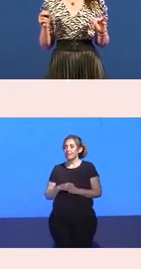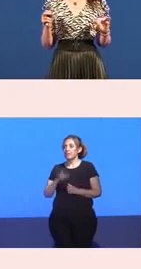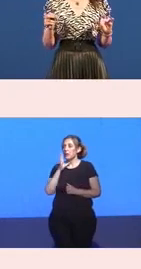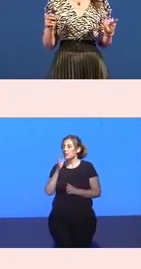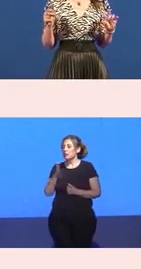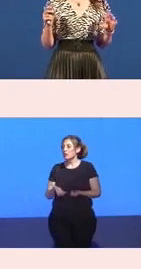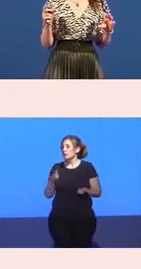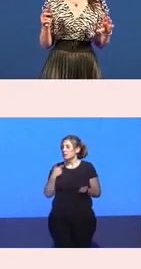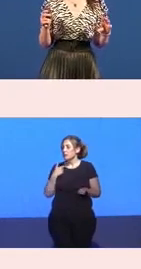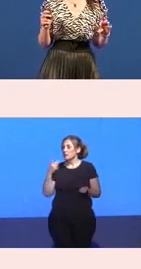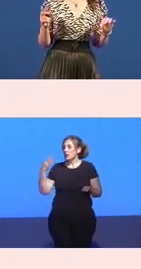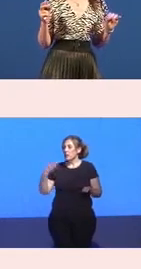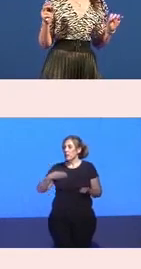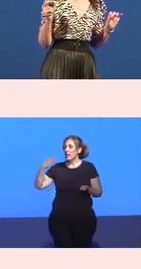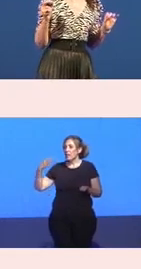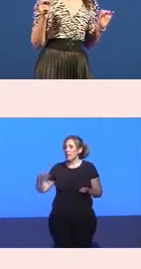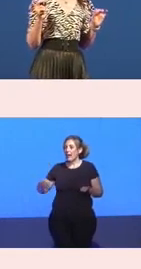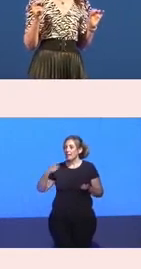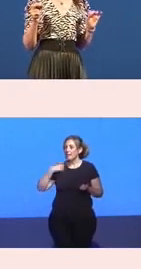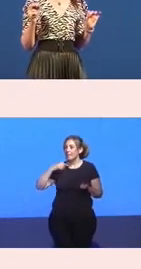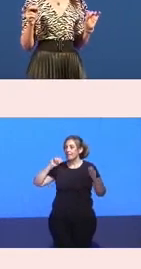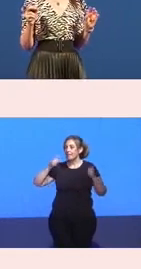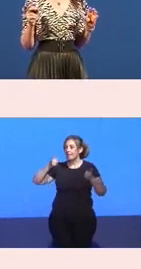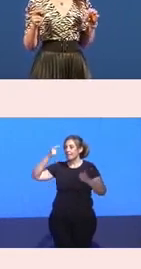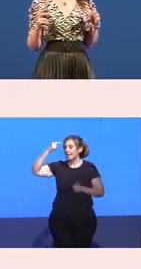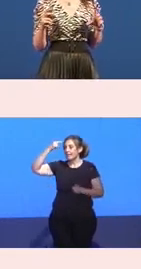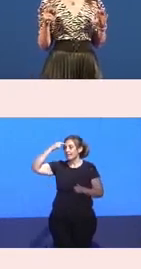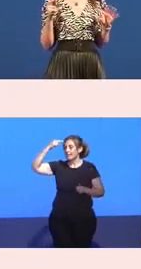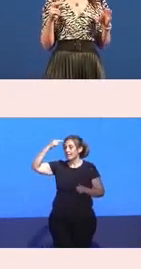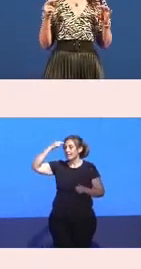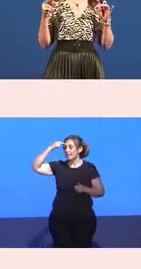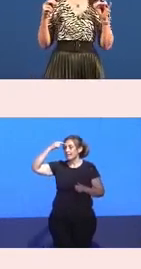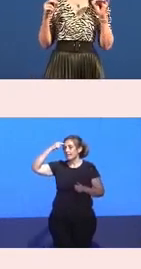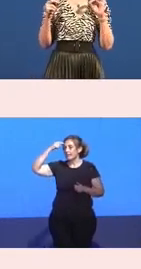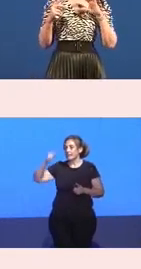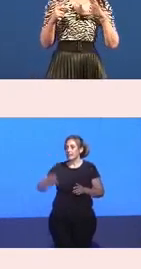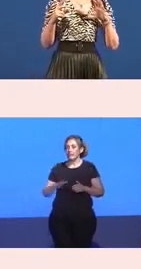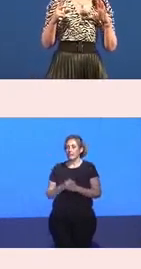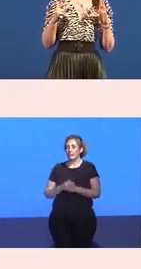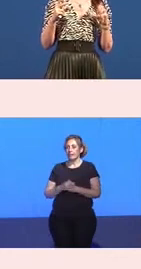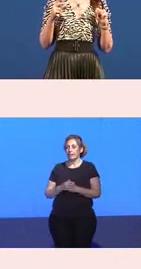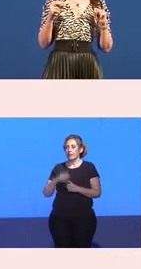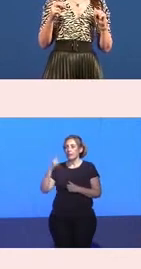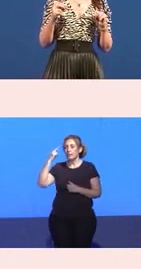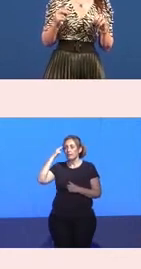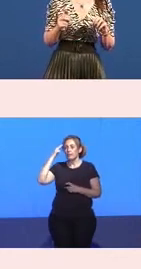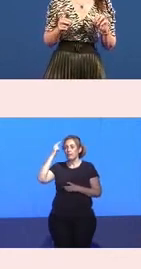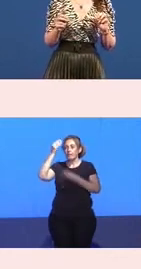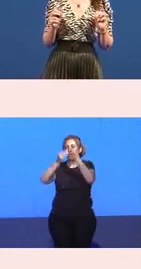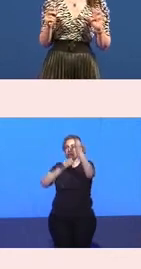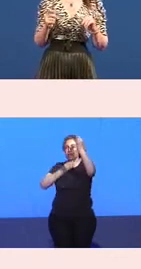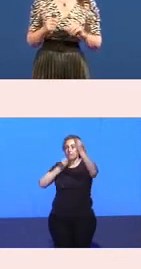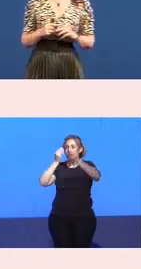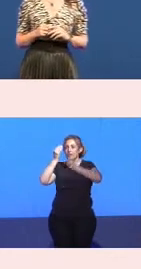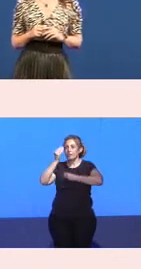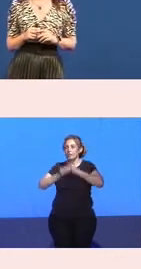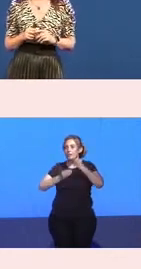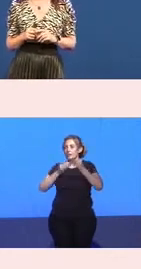hizo que Bill bas empezara a tener en su cabeza la la materialización de un